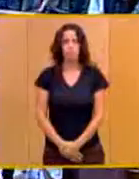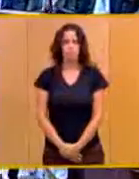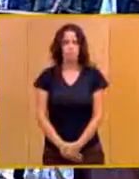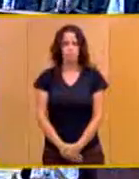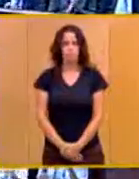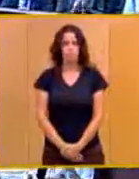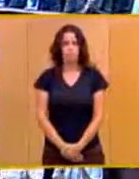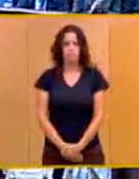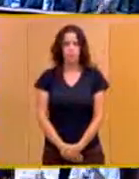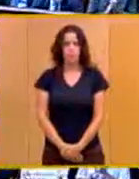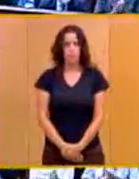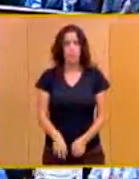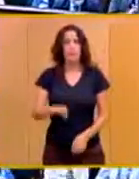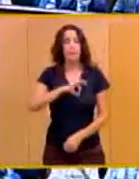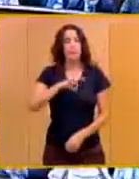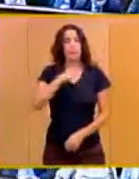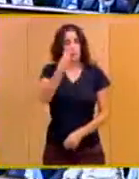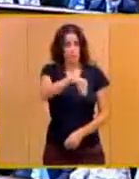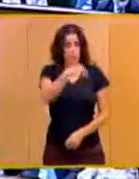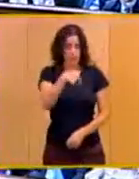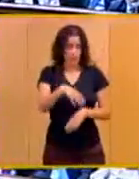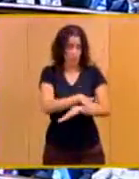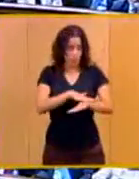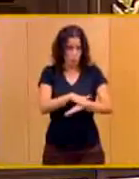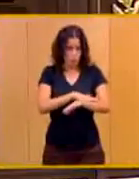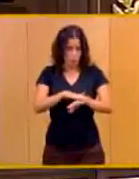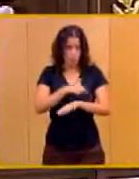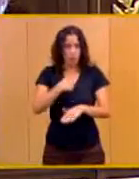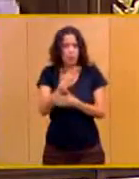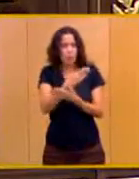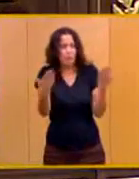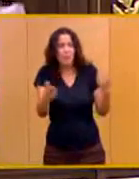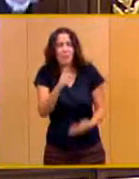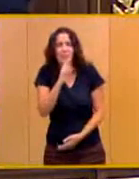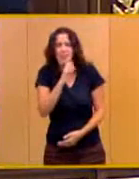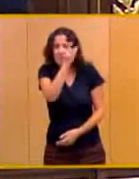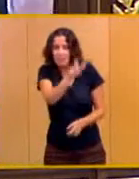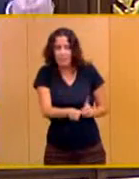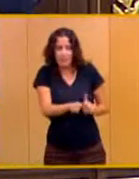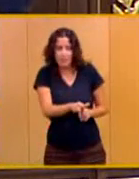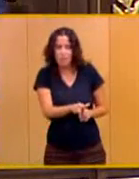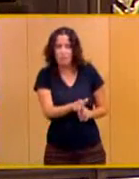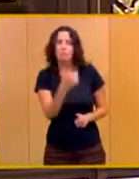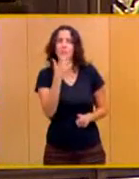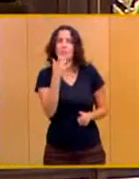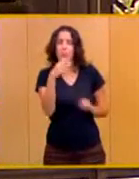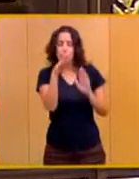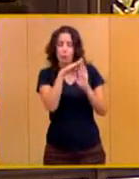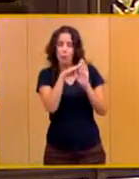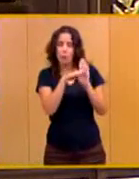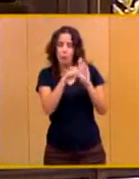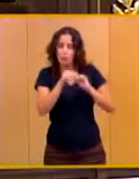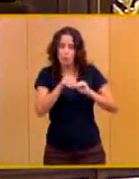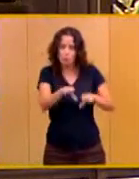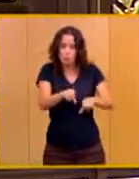Señor presidente del Gobierno, ¿cómo se puede confiar en una persona que ha liquidado su programa de investidura y su